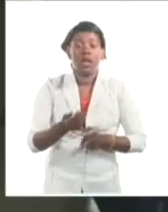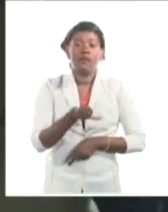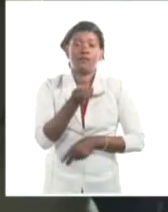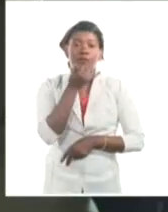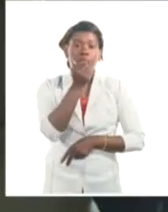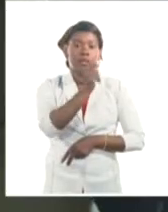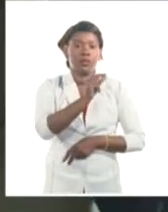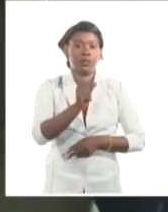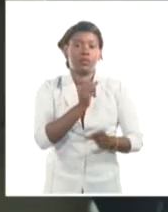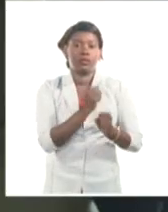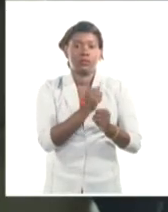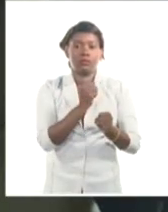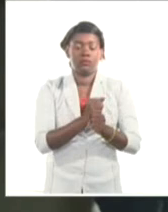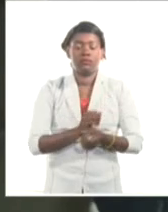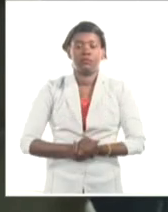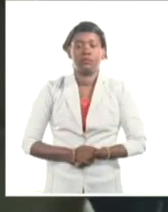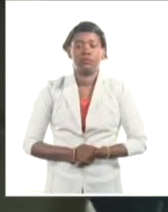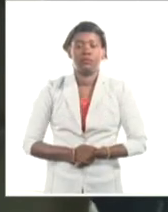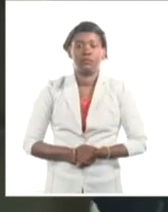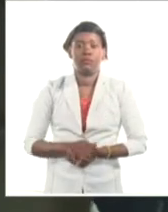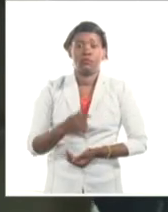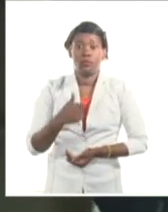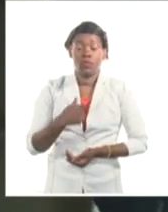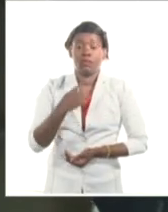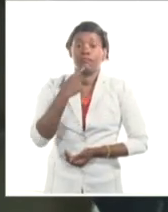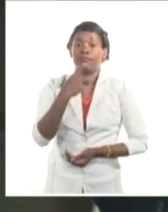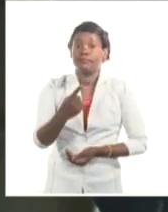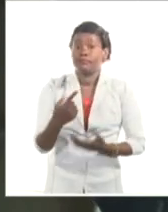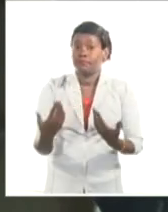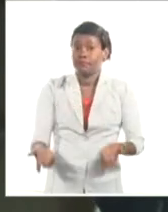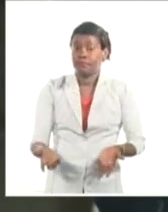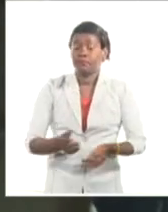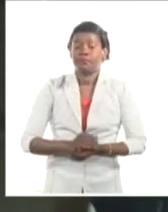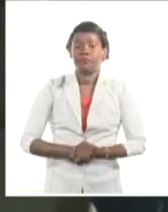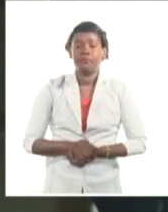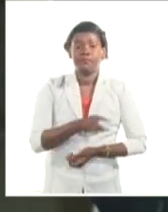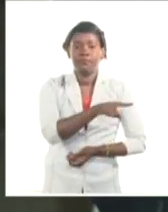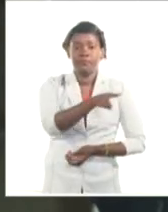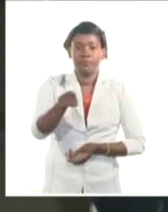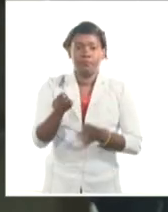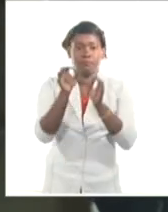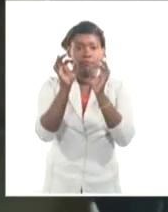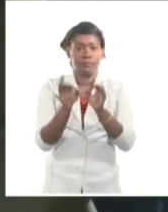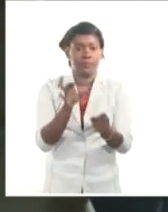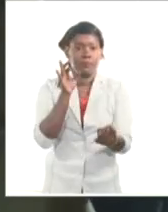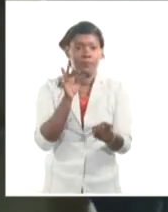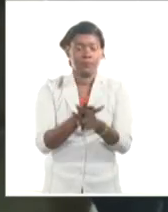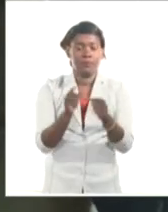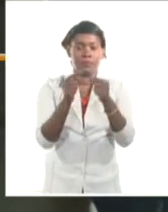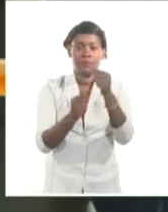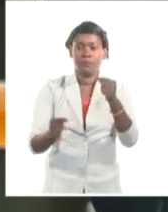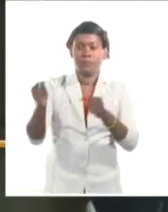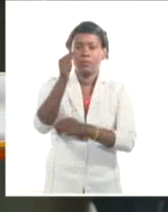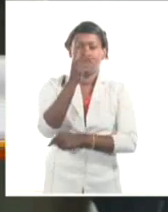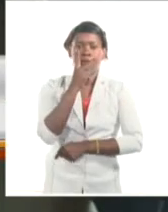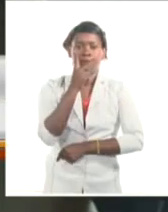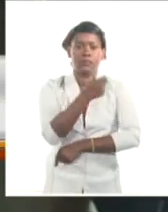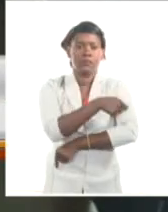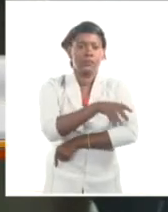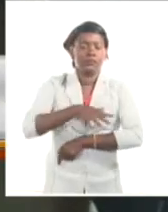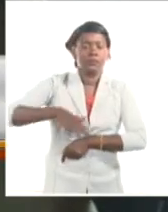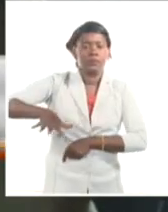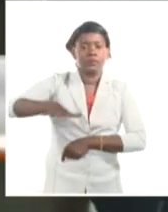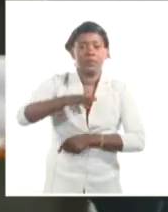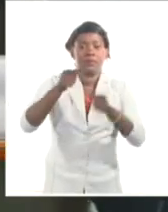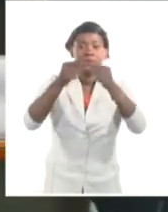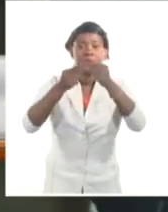cultivos y lo que sí les puedo decir es que precisamente a partir de la prioridad que tiene esto Una alimentación del país